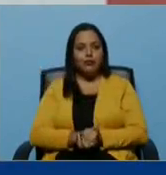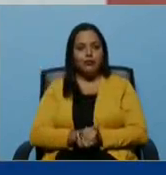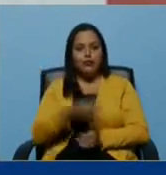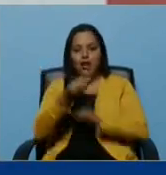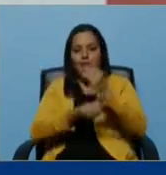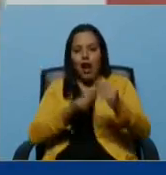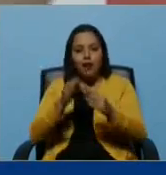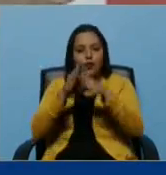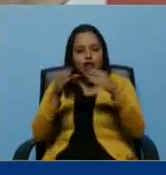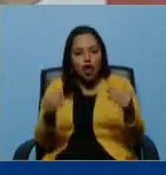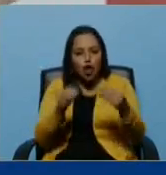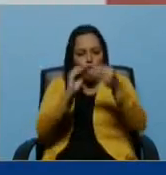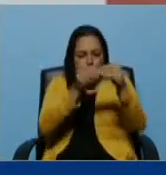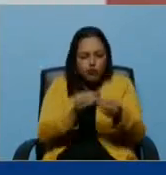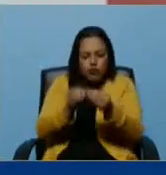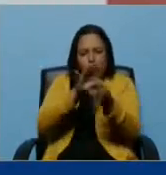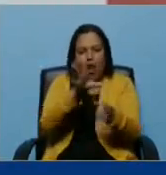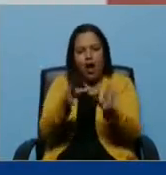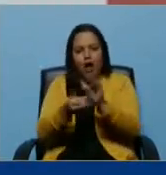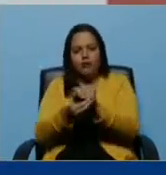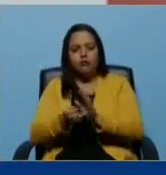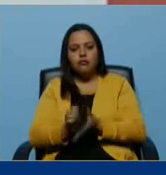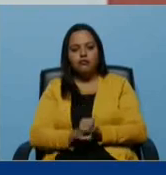Reconstruyamos todo lo que haya que reconstruir.